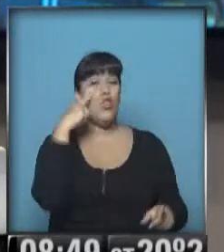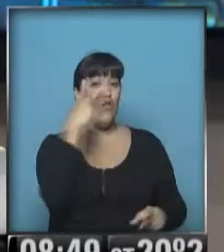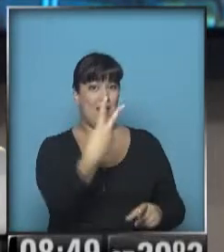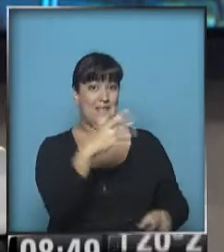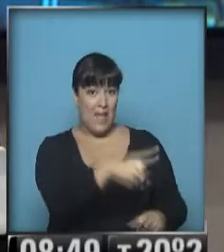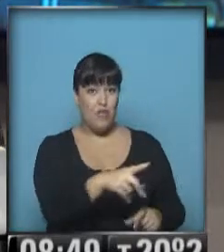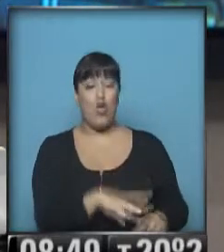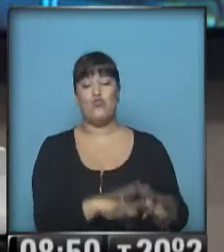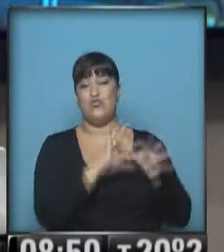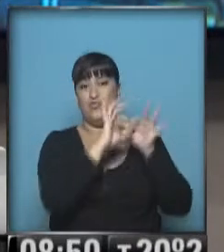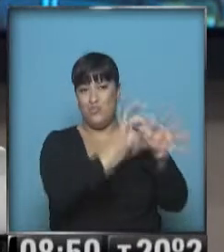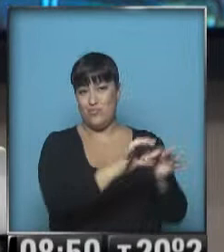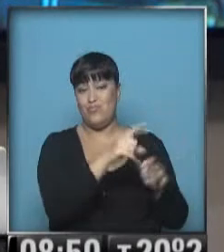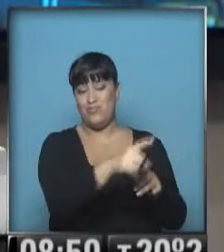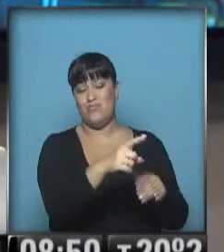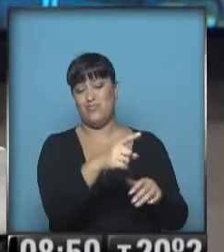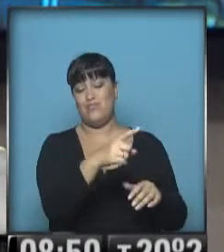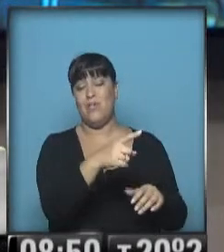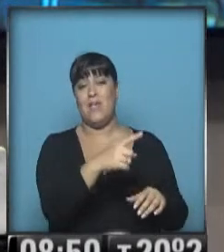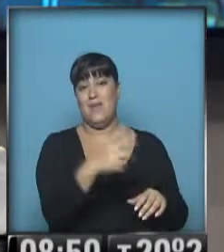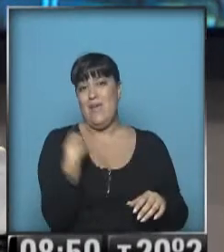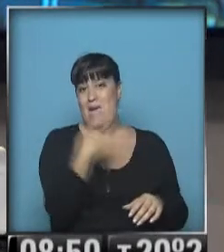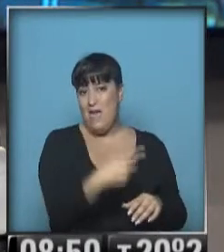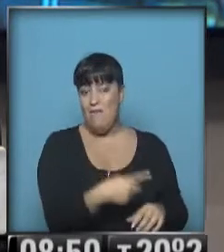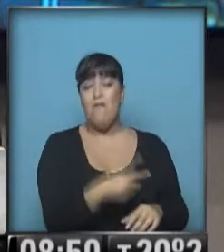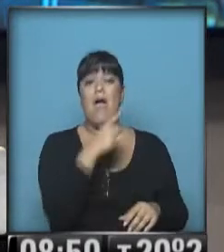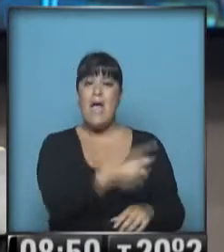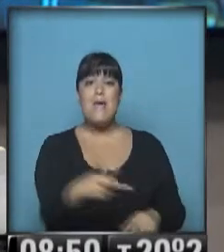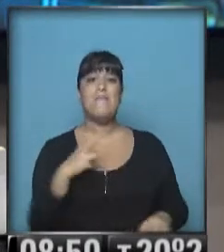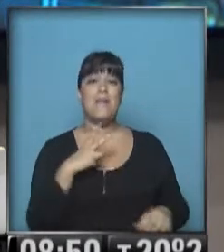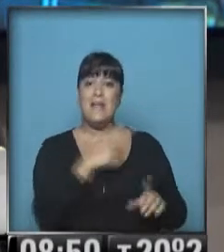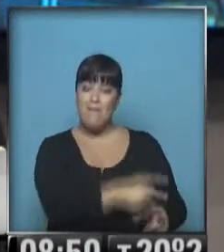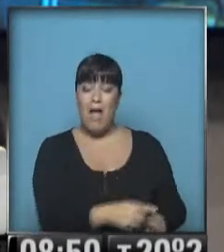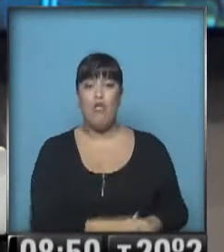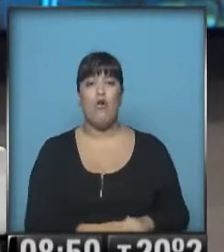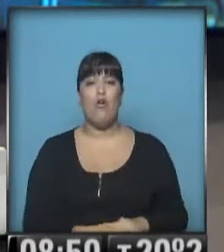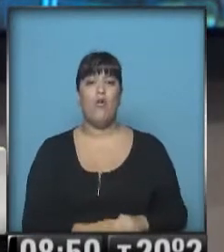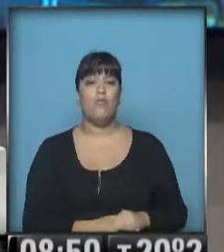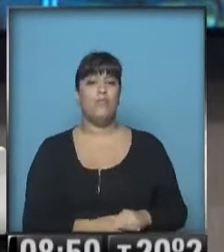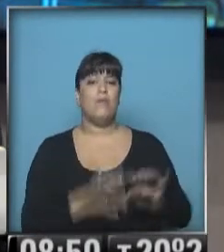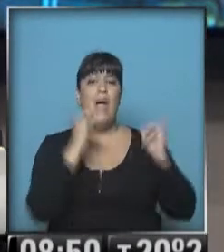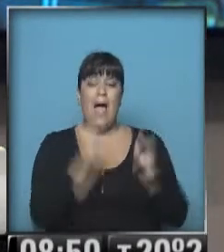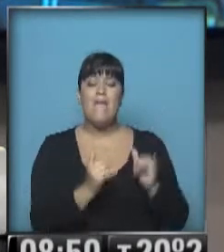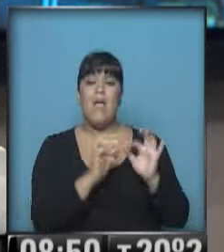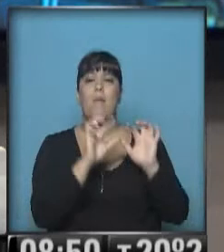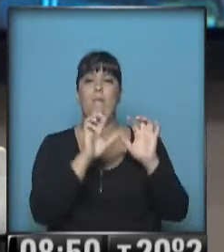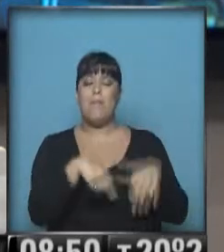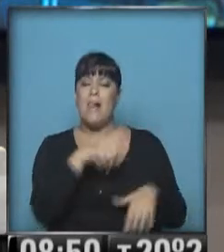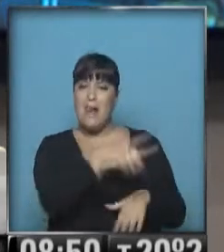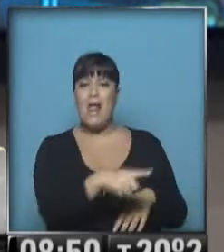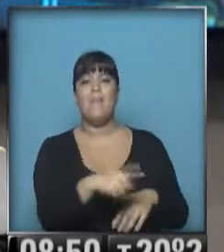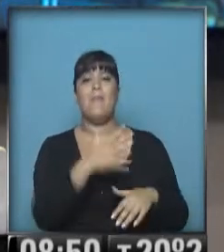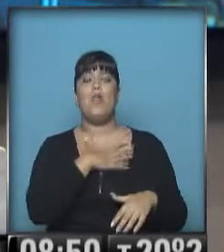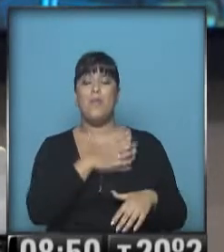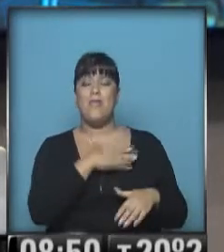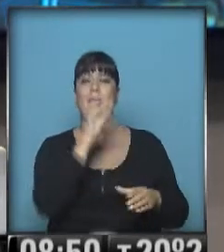relación de dependencia ingresaban en esa privatización con un programa de propiedad participada esto qué quiere decir